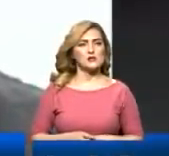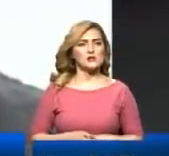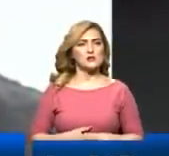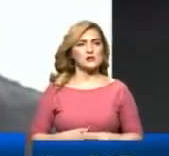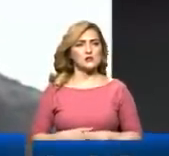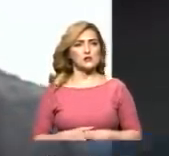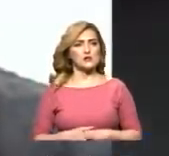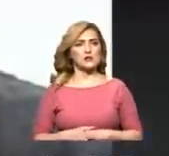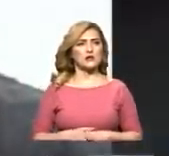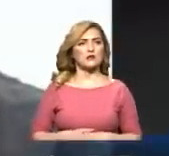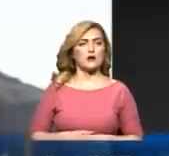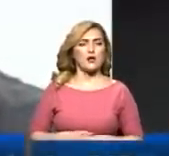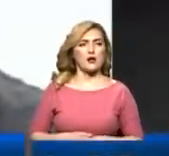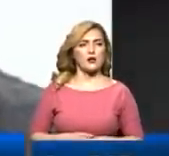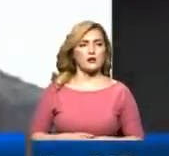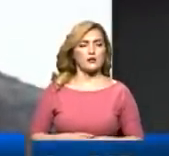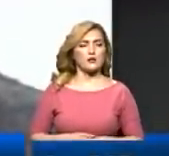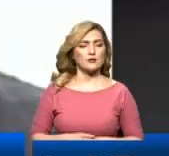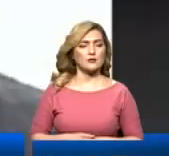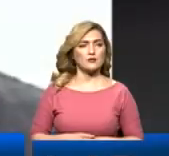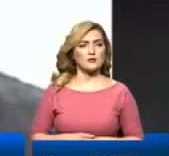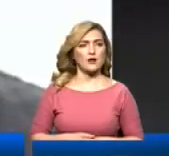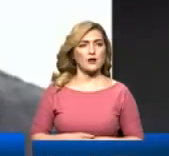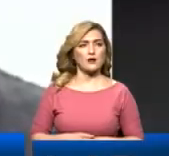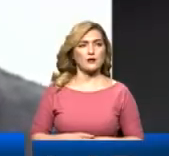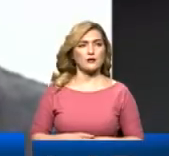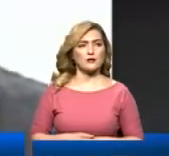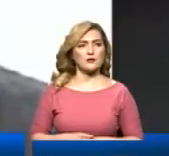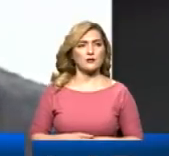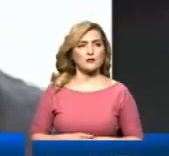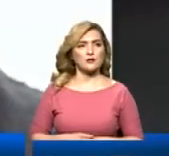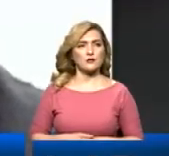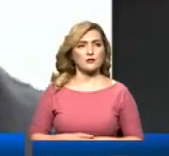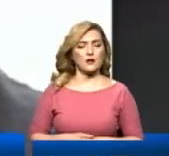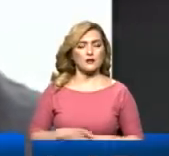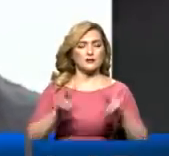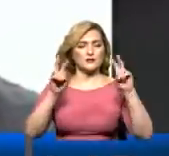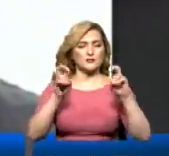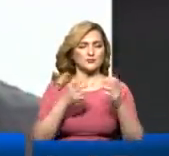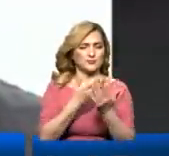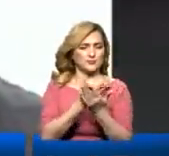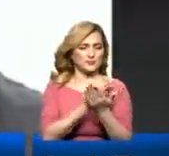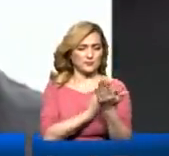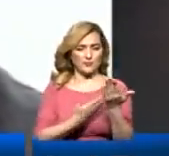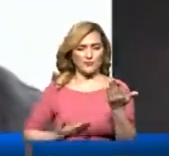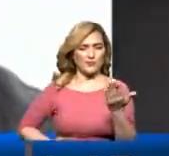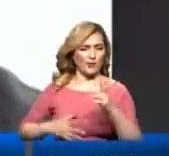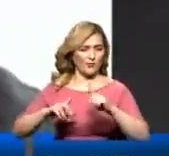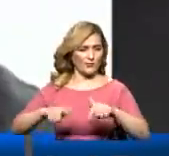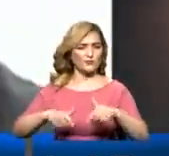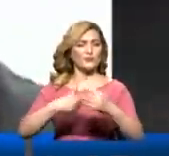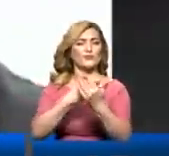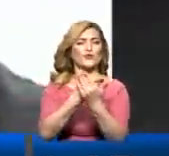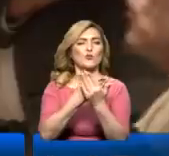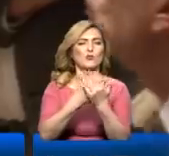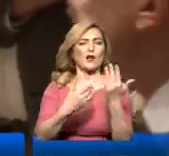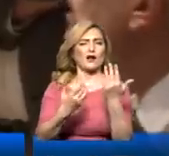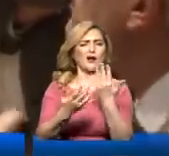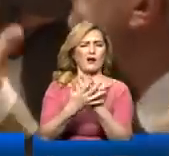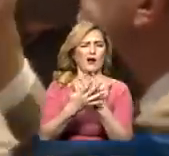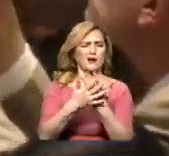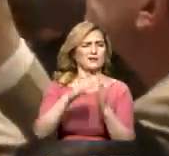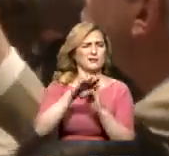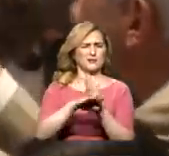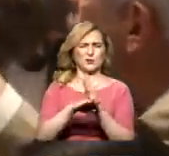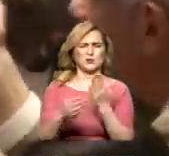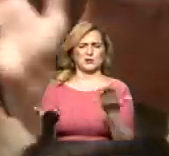con la dosificación que en este momento tiene el Código Orgánico Integral Penal. Podrían ser absolutamente desproporcionadas. Esto